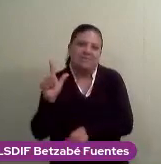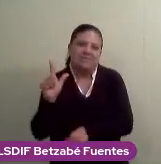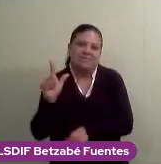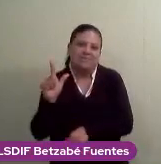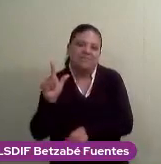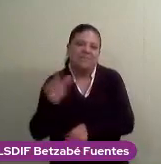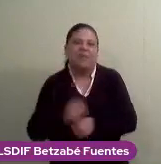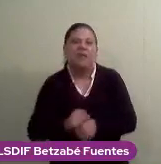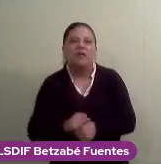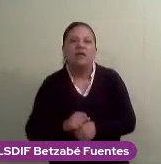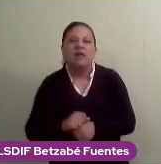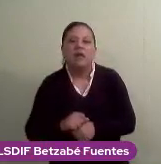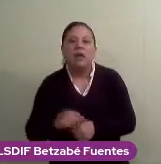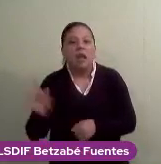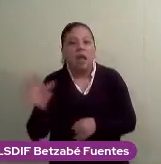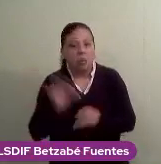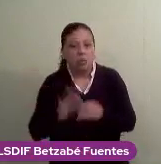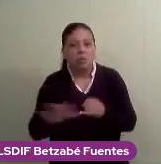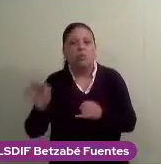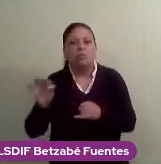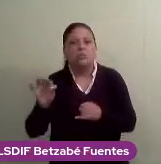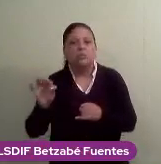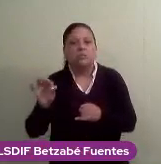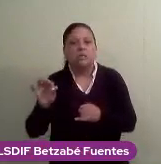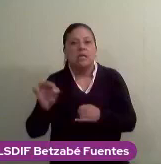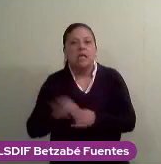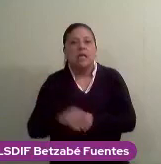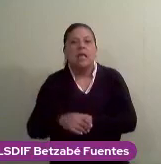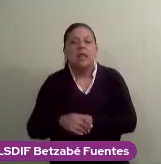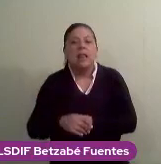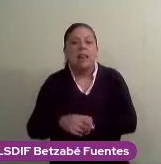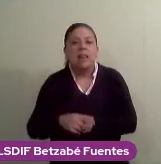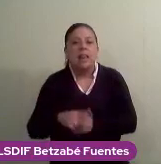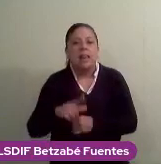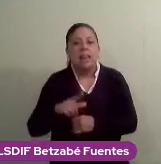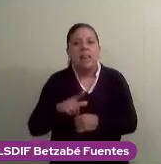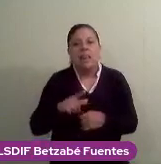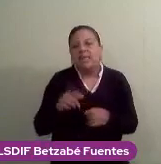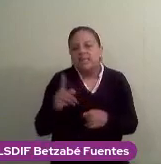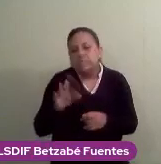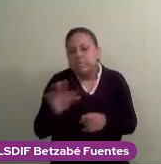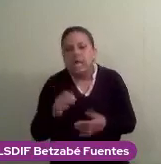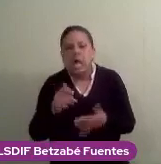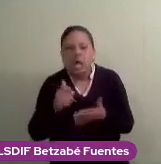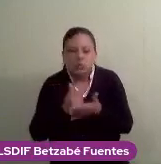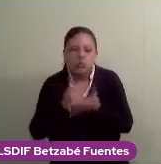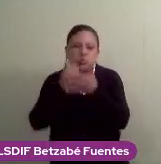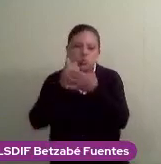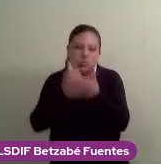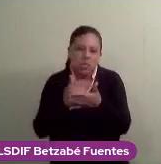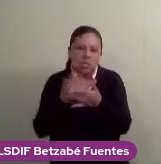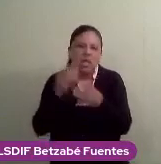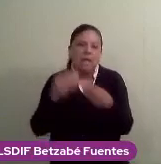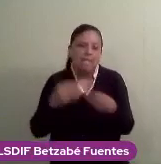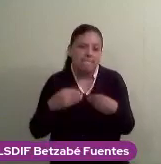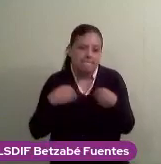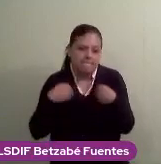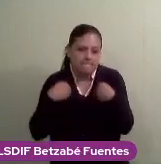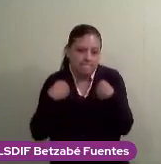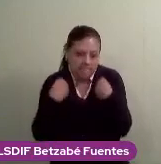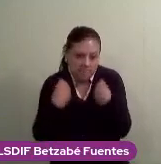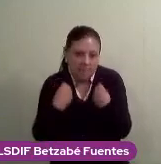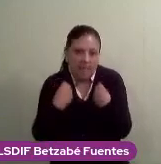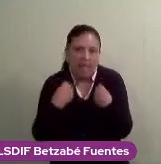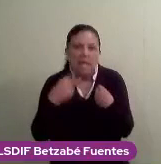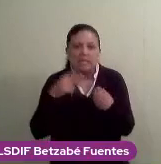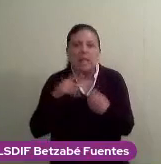lo que es la línea de la vida, ¿no? Si tienen alguna duda, alguna cuestión, alguna situación problemática de salud mental, está la